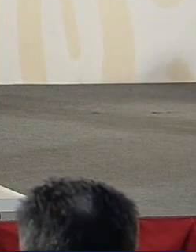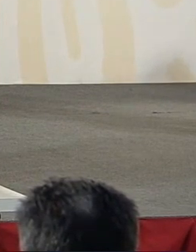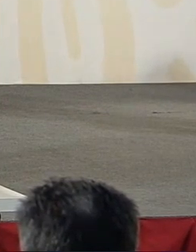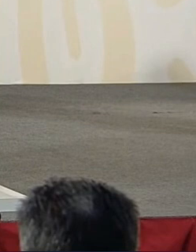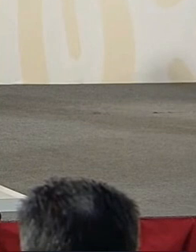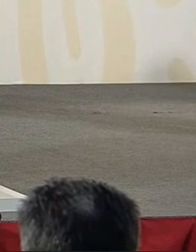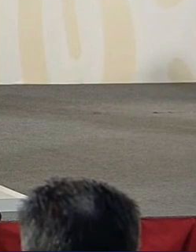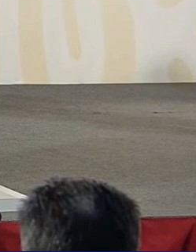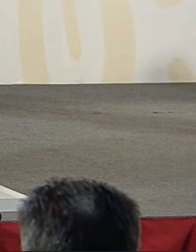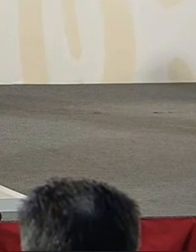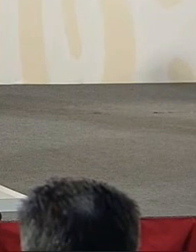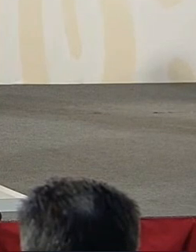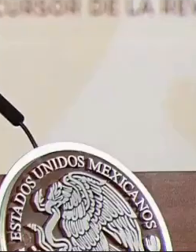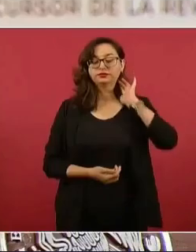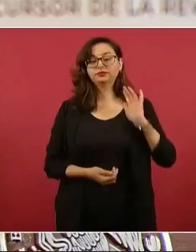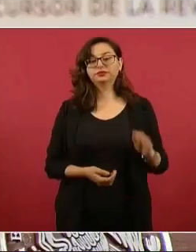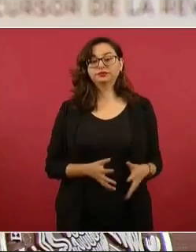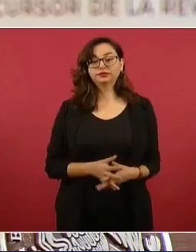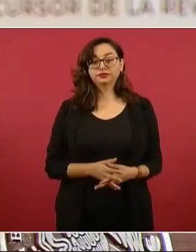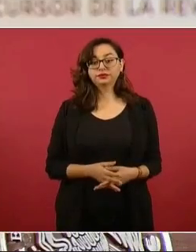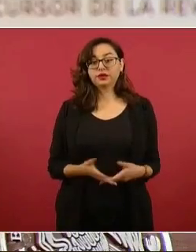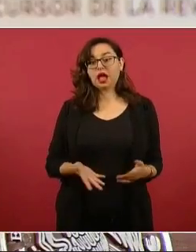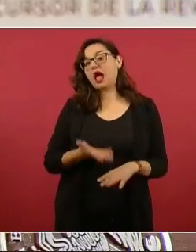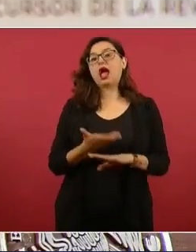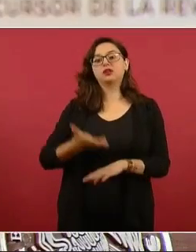porque va a haber devaluación.